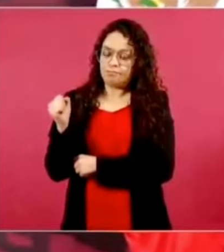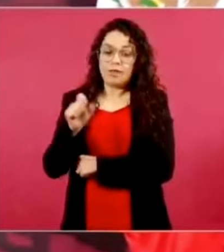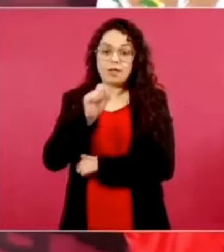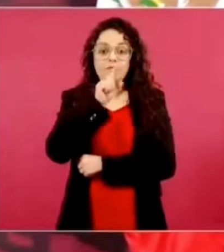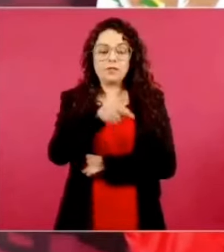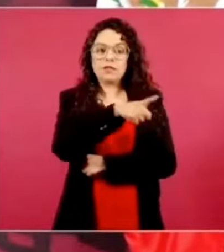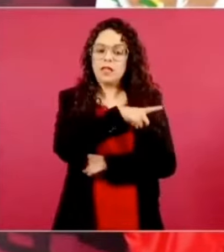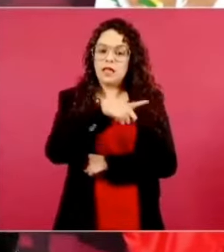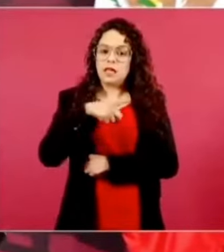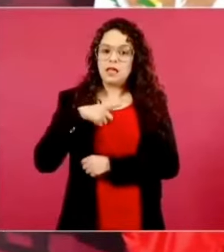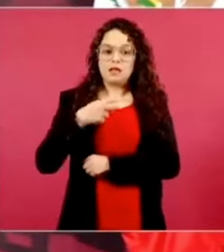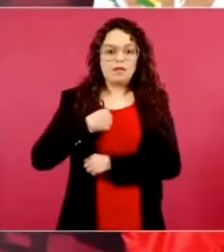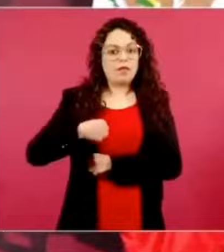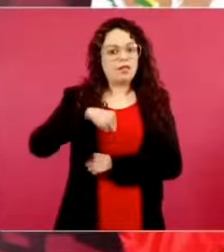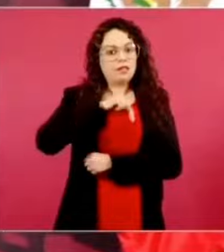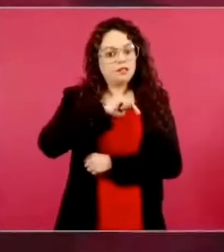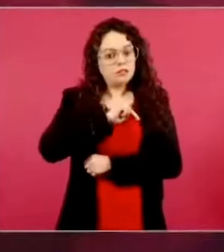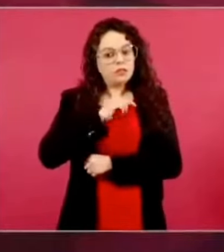el que,